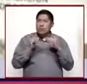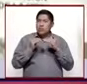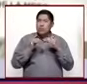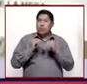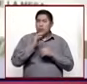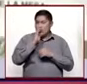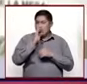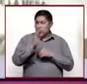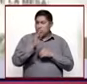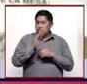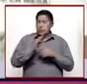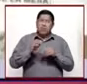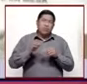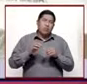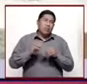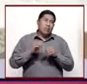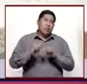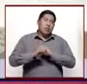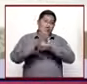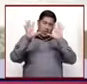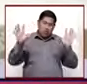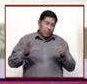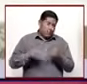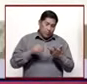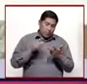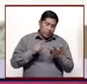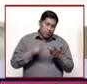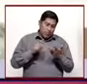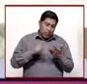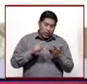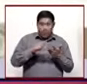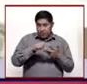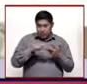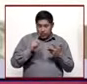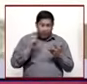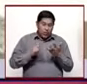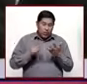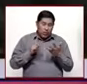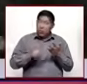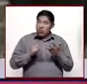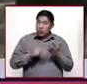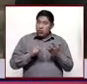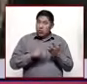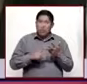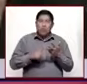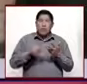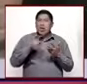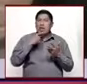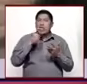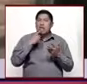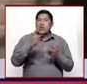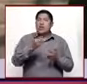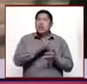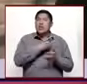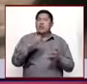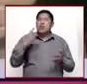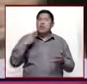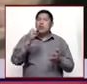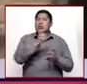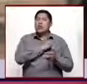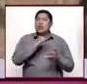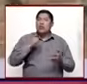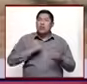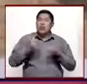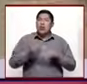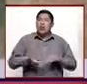claridad. Respecto a la cuarta pregunta, que refiere a los escaños, ¿no? Ahí